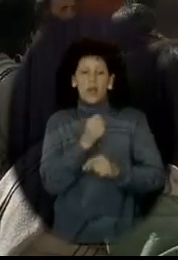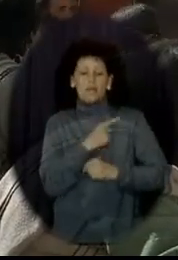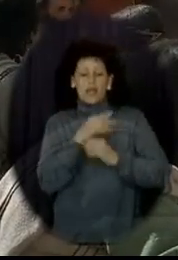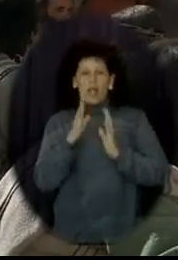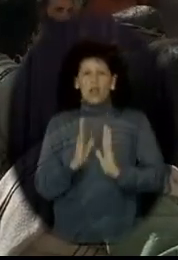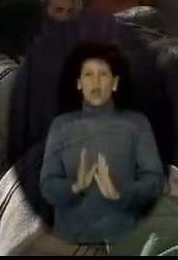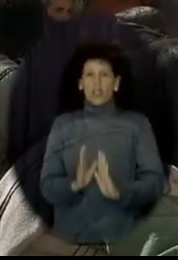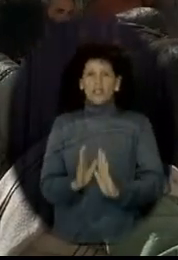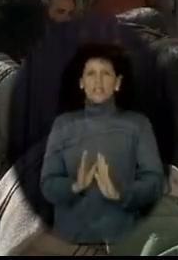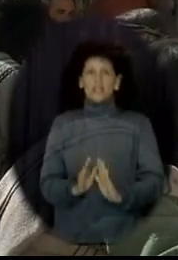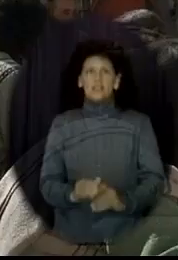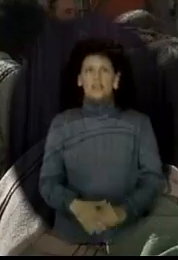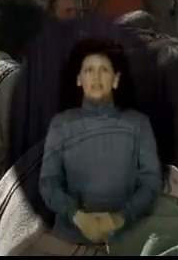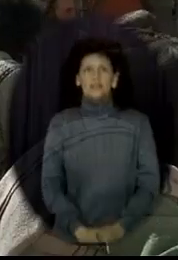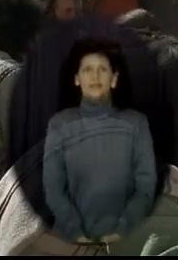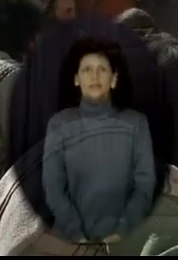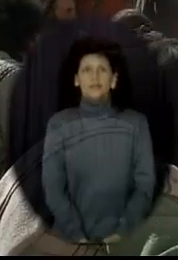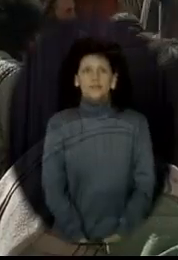pecadores?